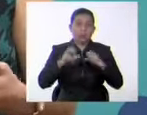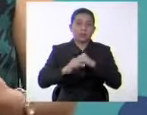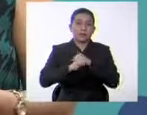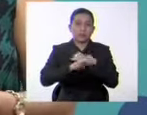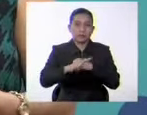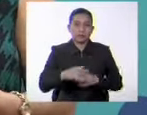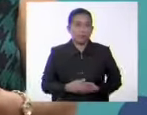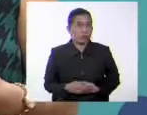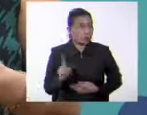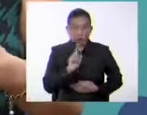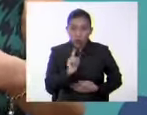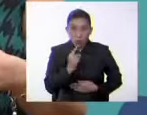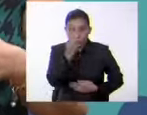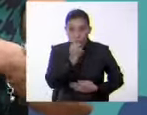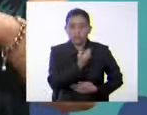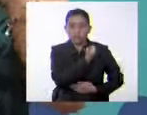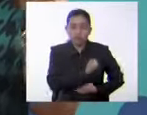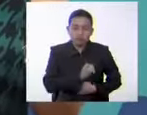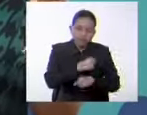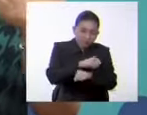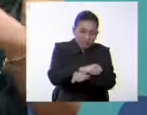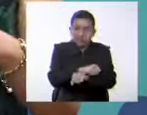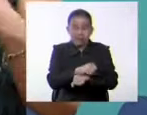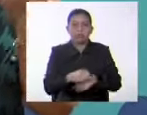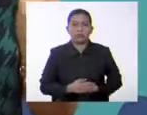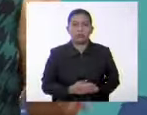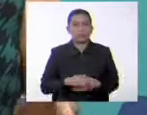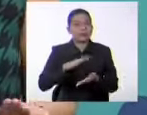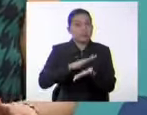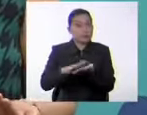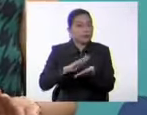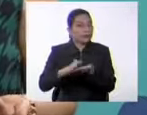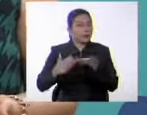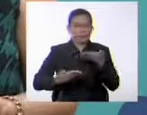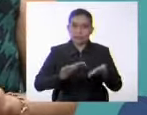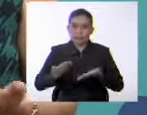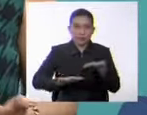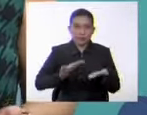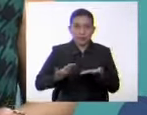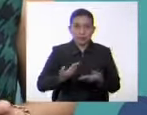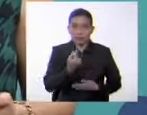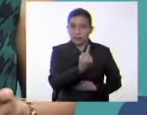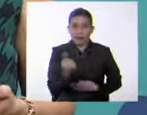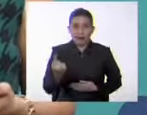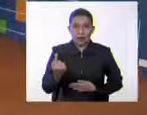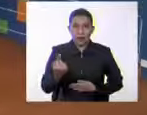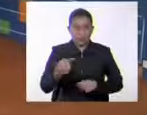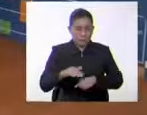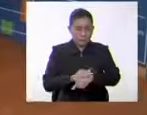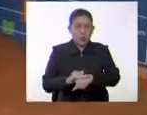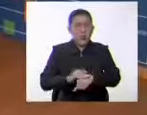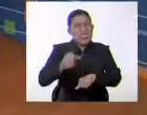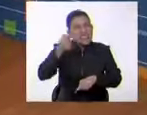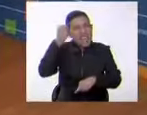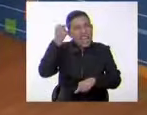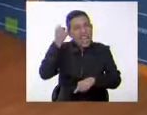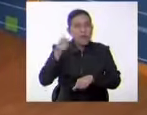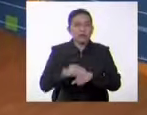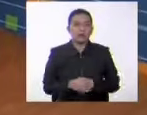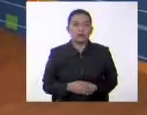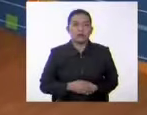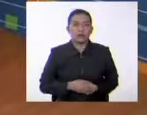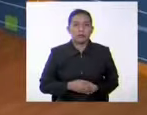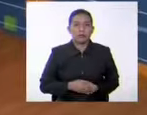de la no esclavitud es que ya no compraba ni vendía negros esclavizados con Holanda, ni